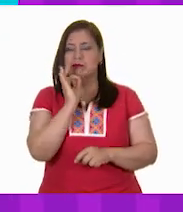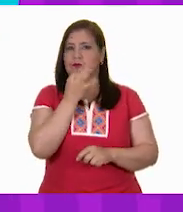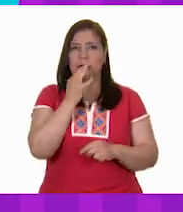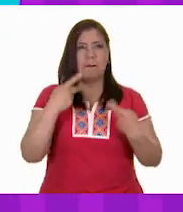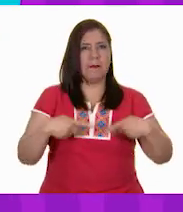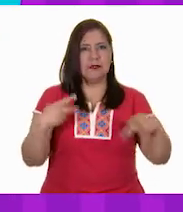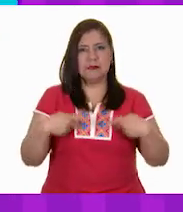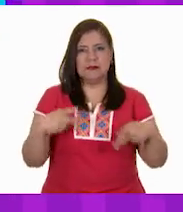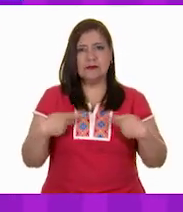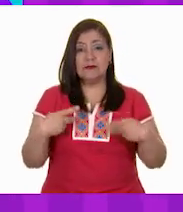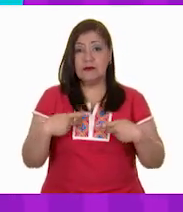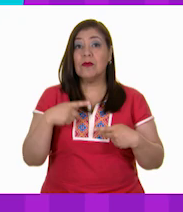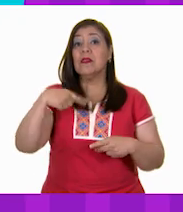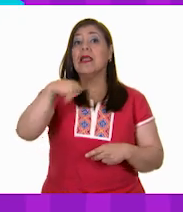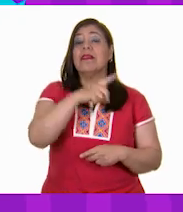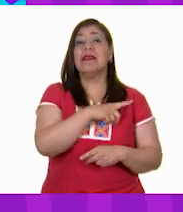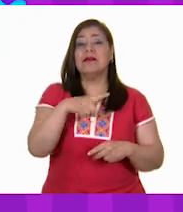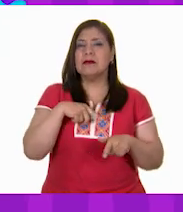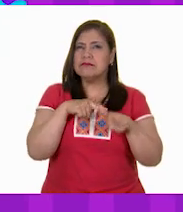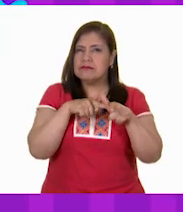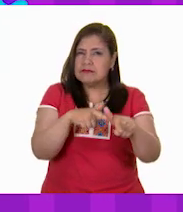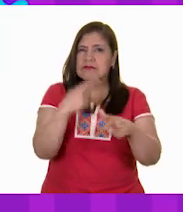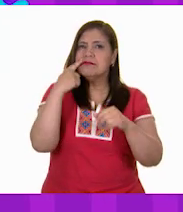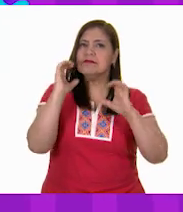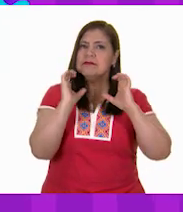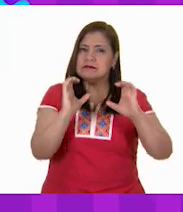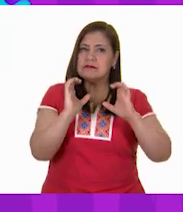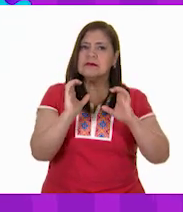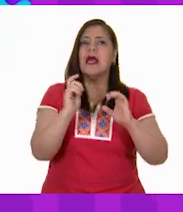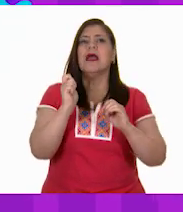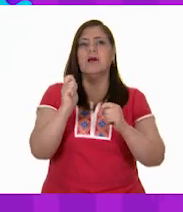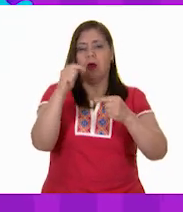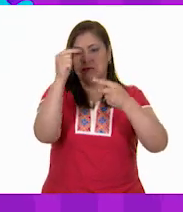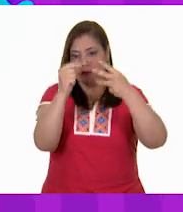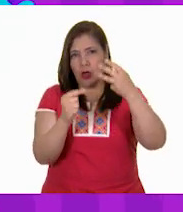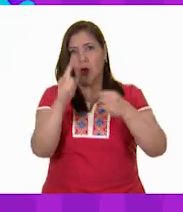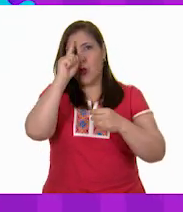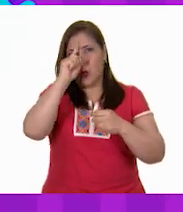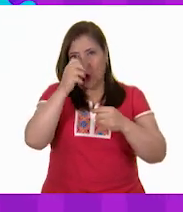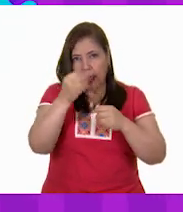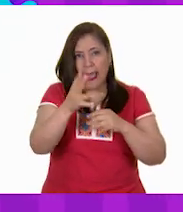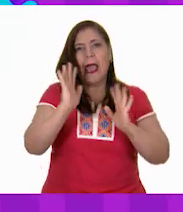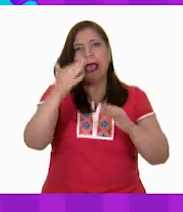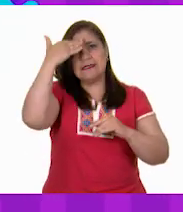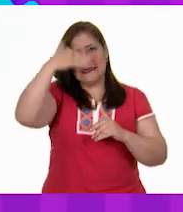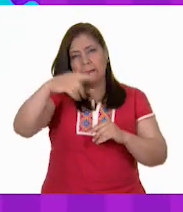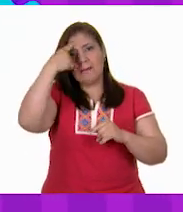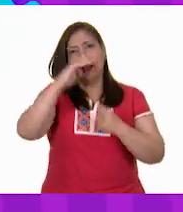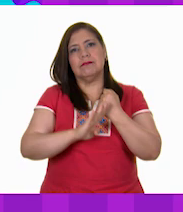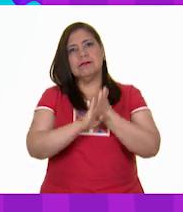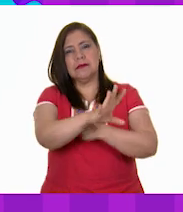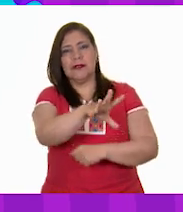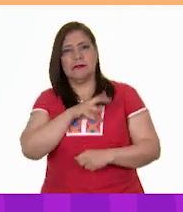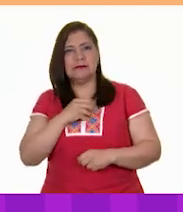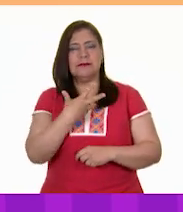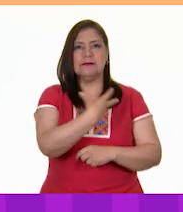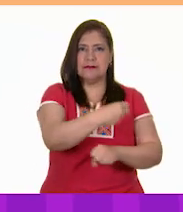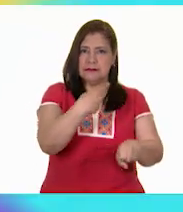las personas. Por eso hay que continuar cuidándonos siguiendo las buenas prácticas que ya todos conocemos para evitar